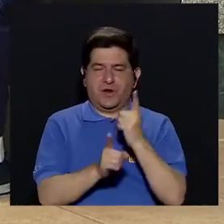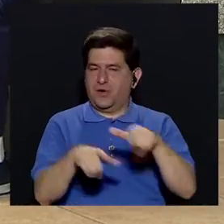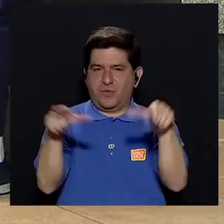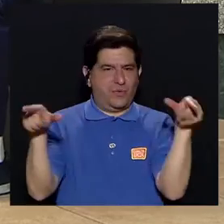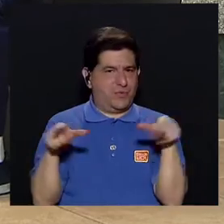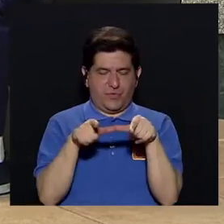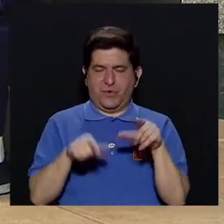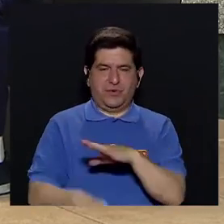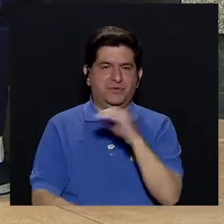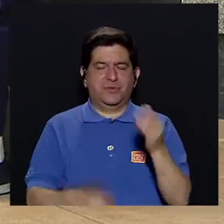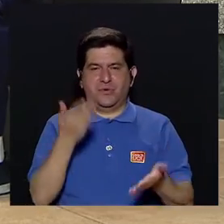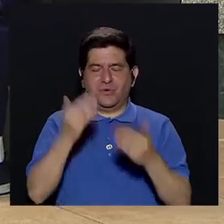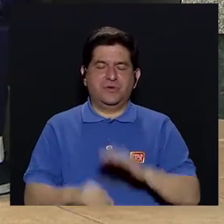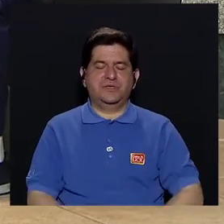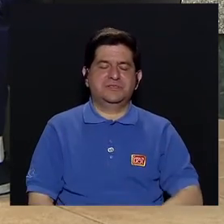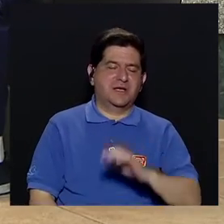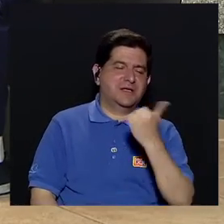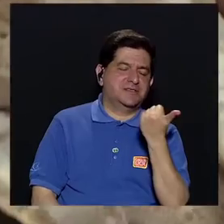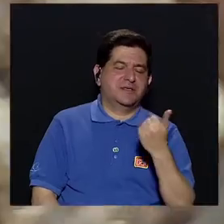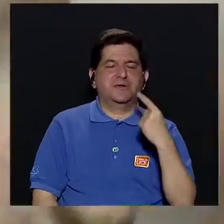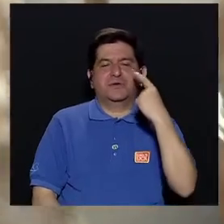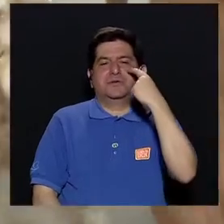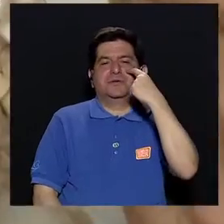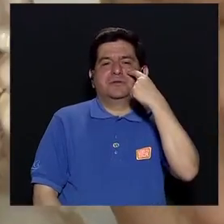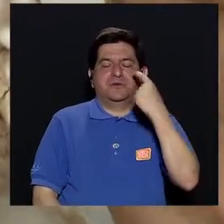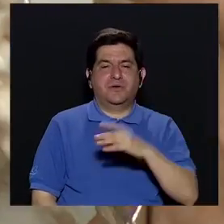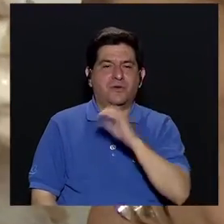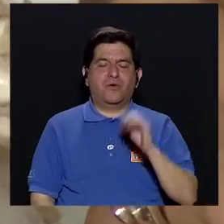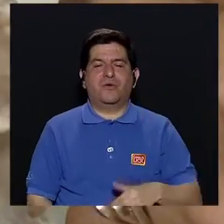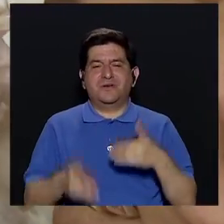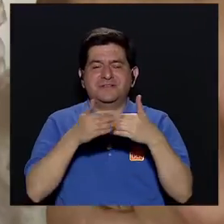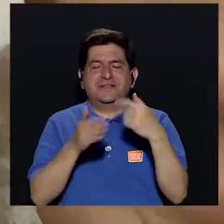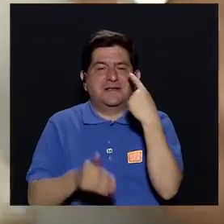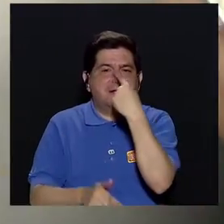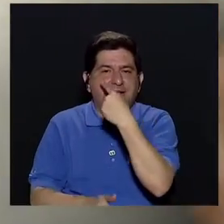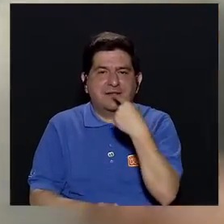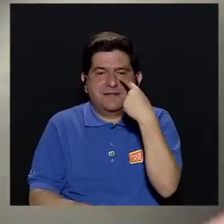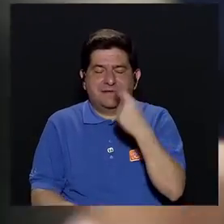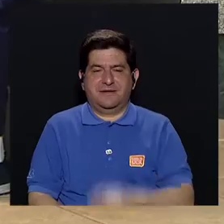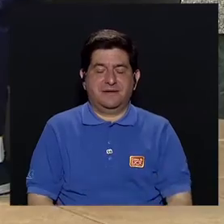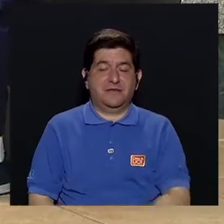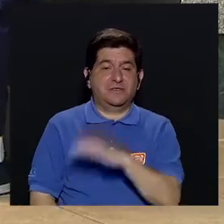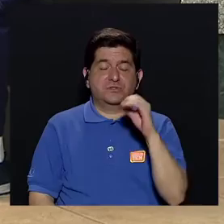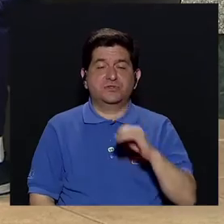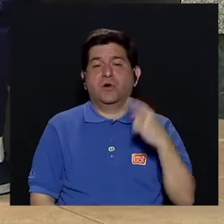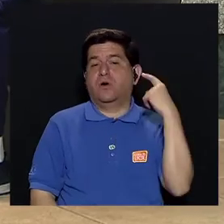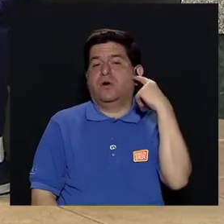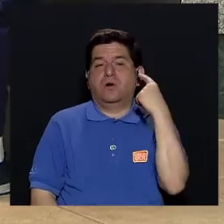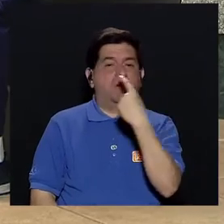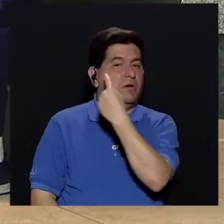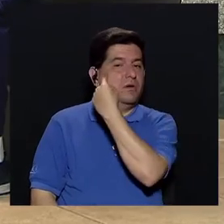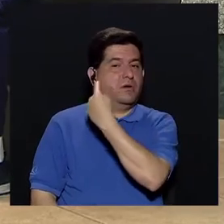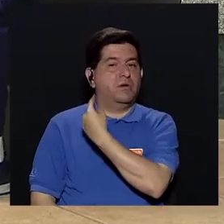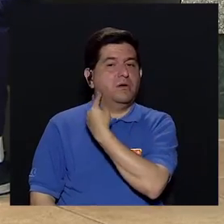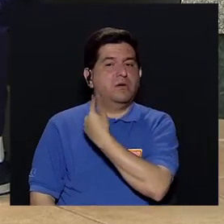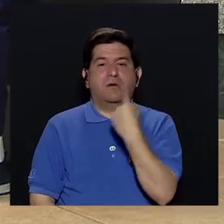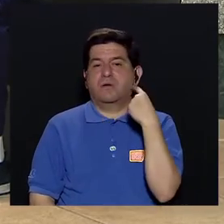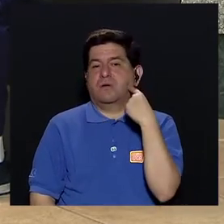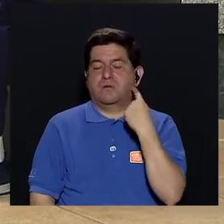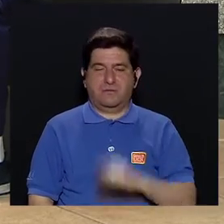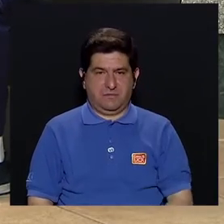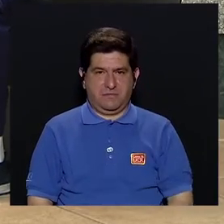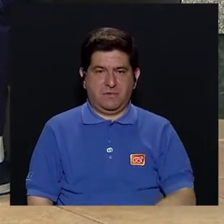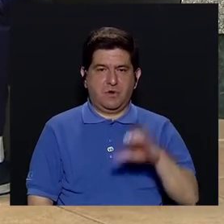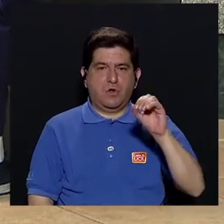donde deben ser, o los tienen por aquí arriba, o los tienen por allá cerca de la nariz, o cordales, terceros